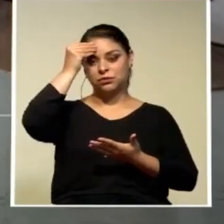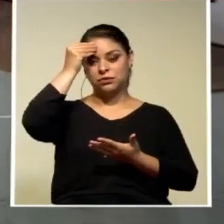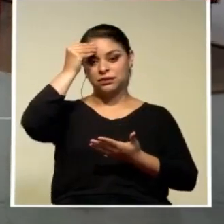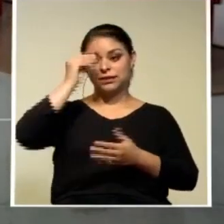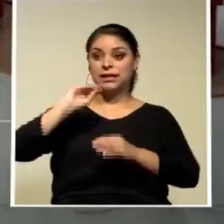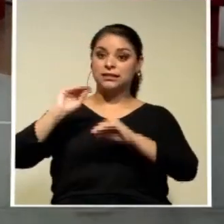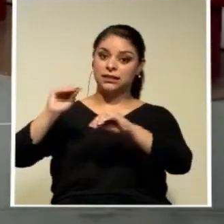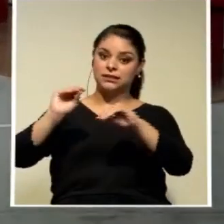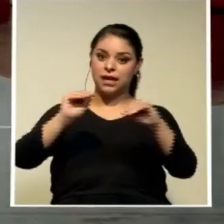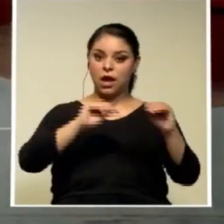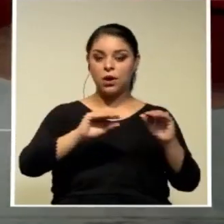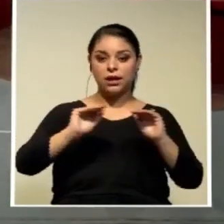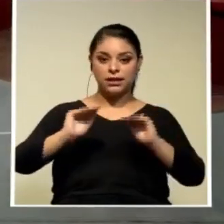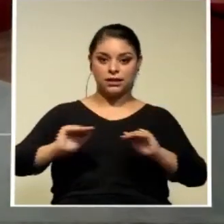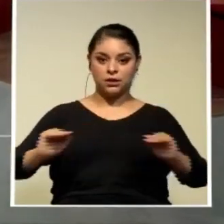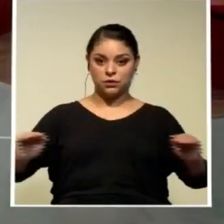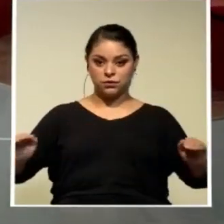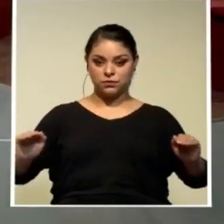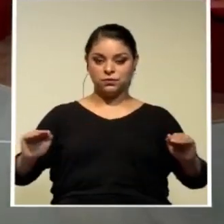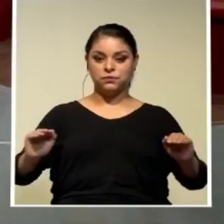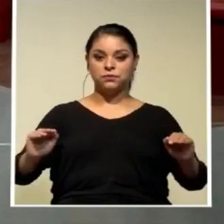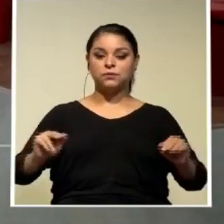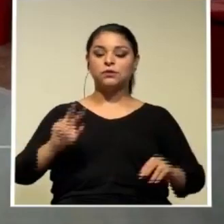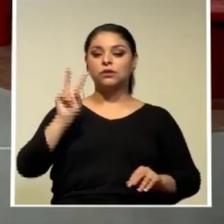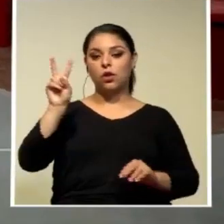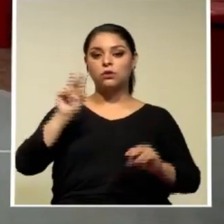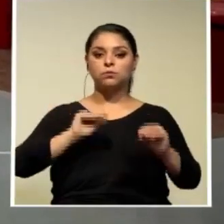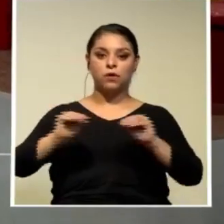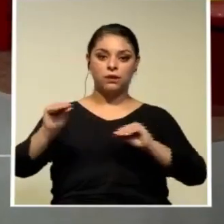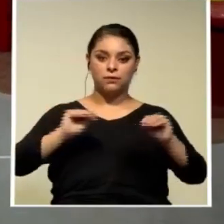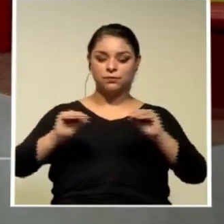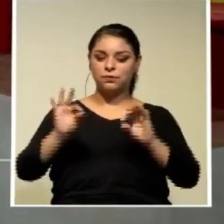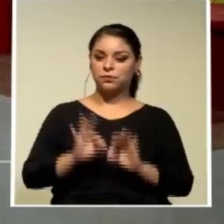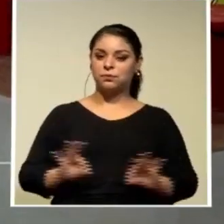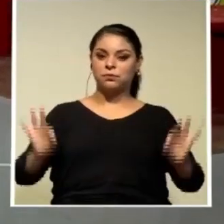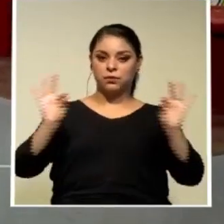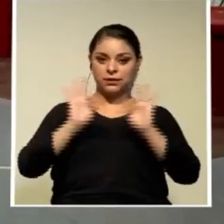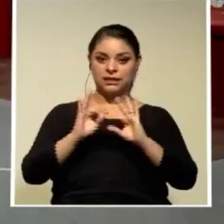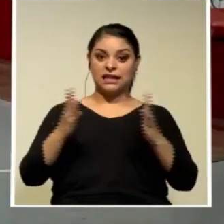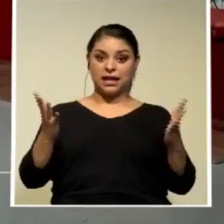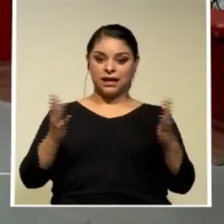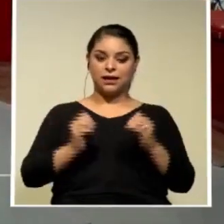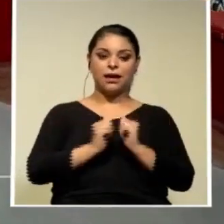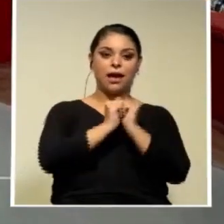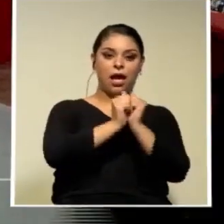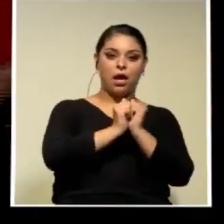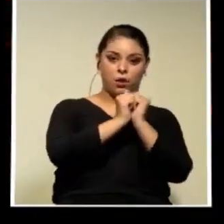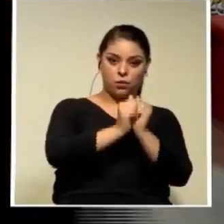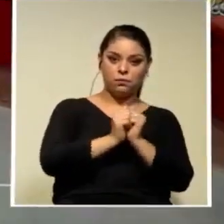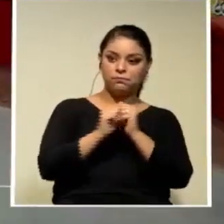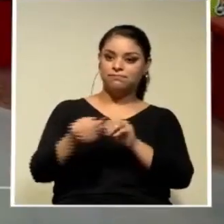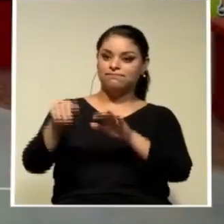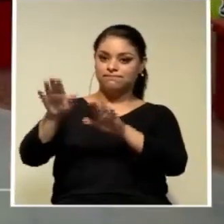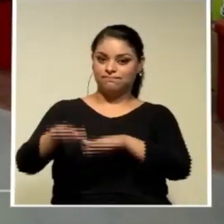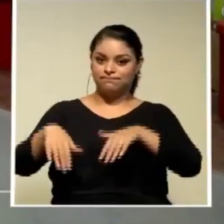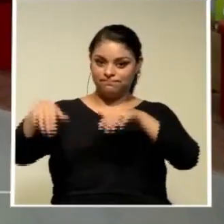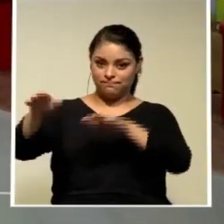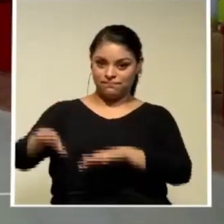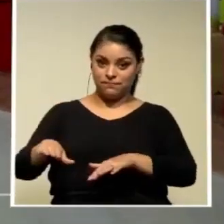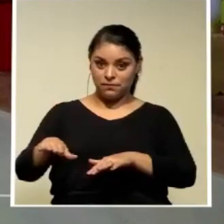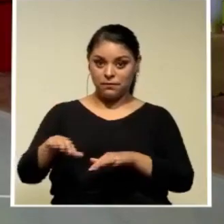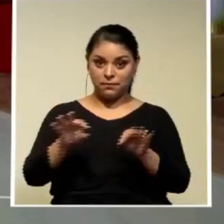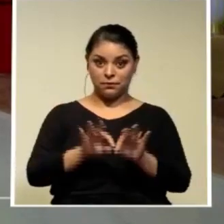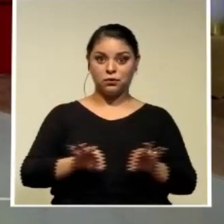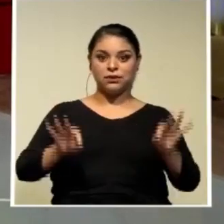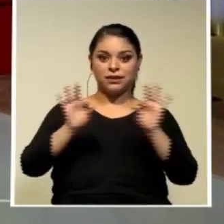hemos enseñado a los niños y las niñas dos movimientos muy importantes, que es galope y caballito. ¡Qué importante, niña